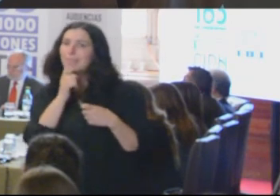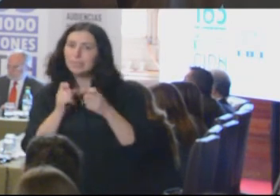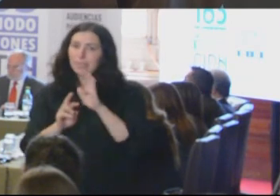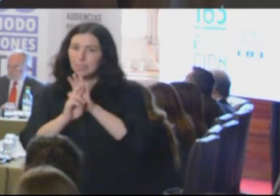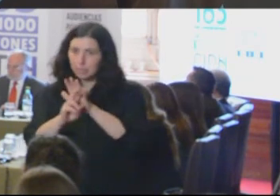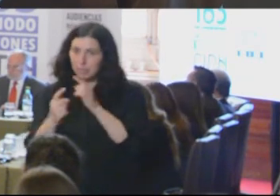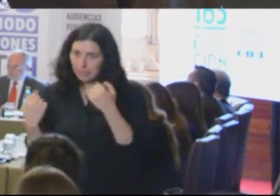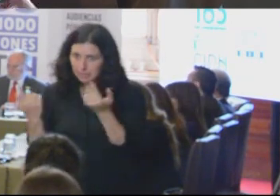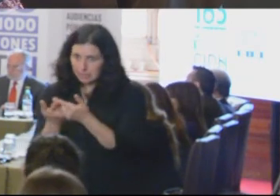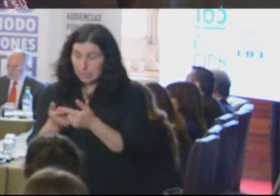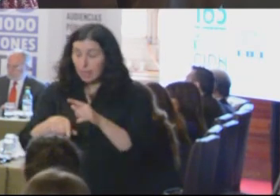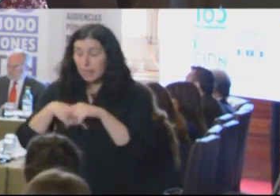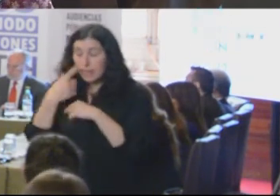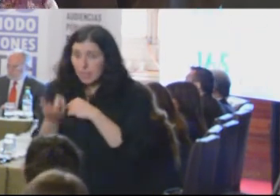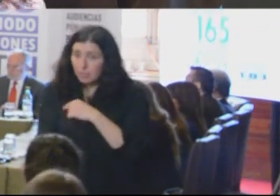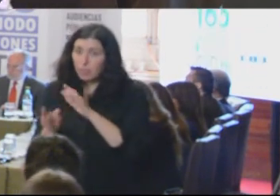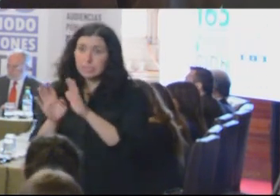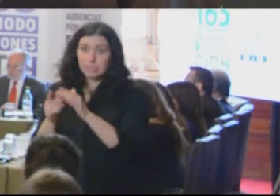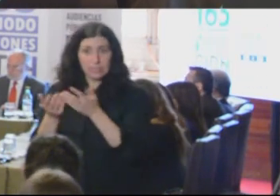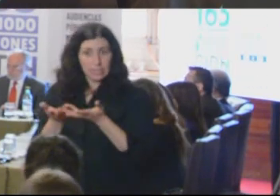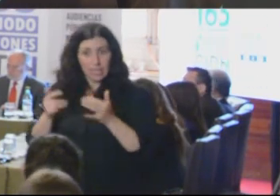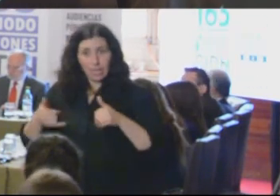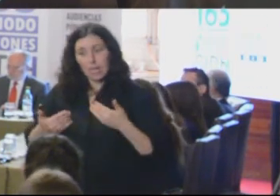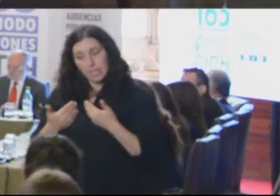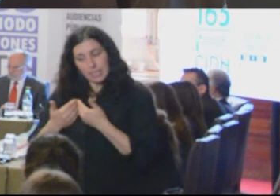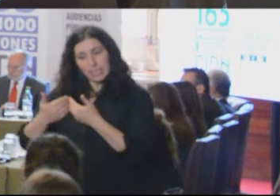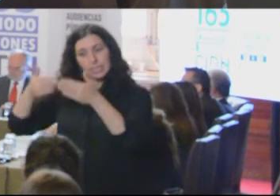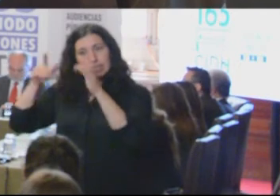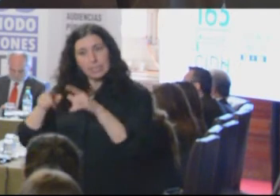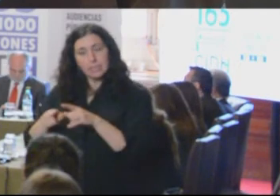palabra inmediatamente iniciamos con